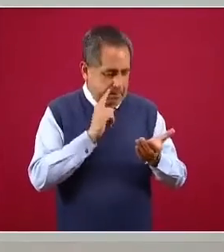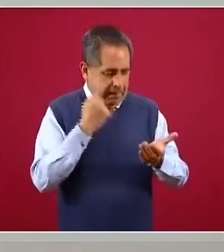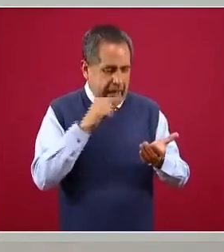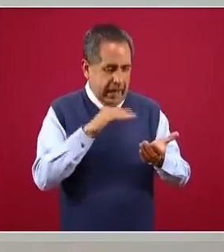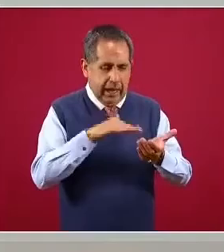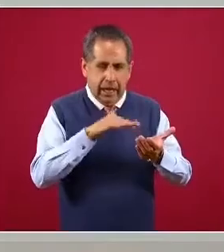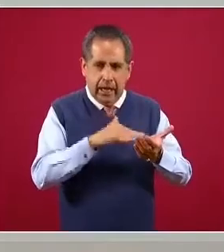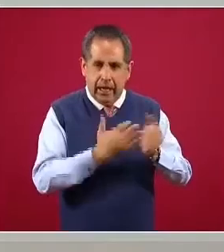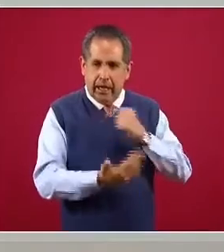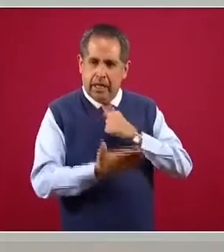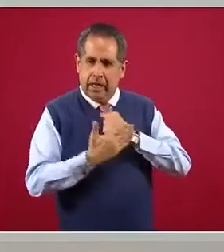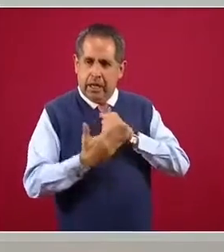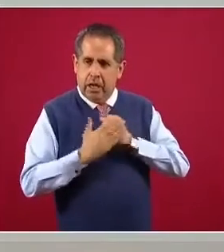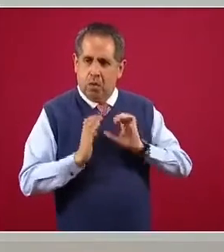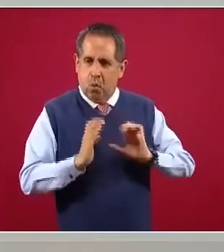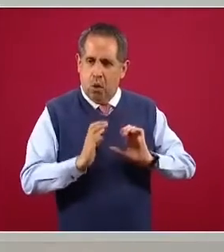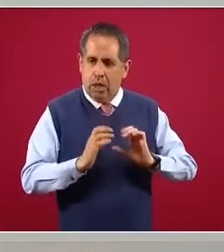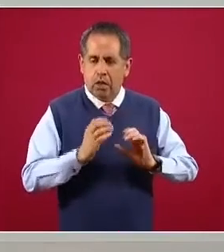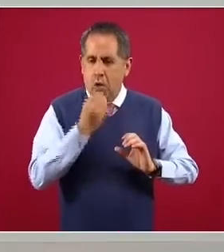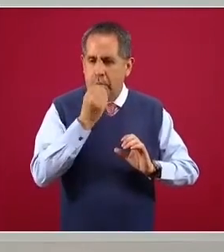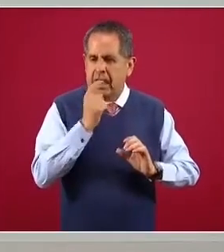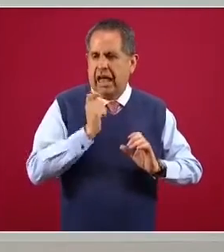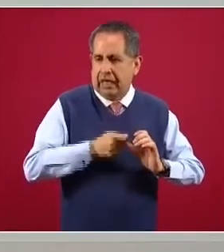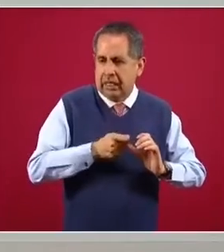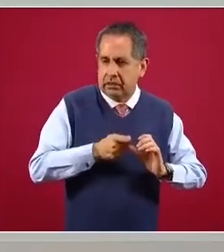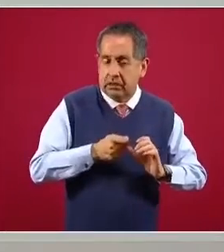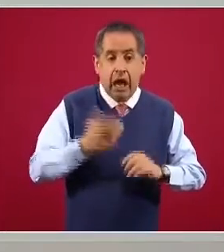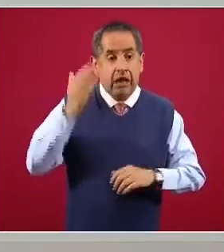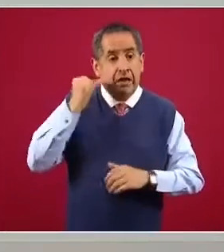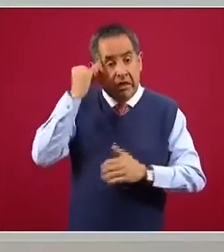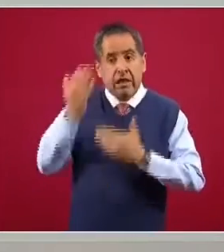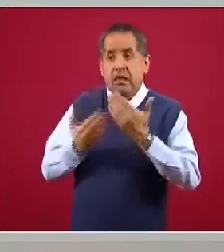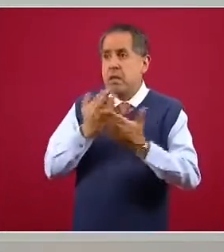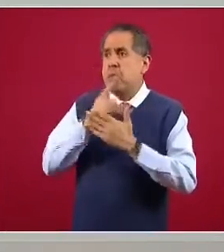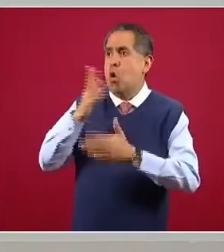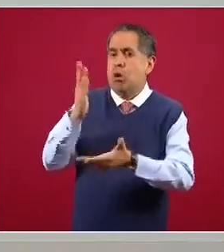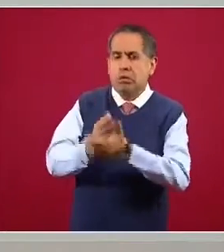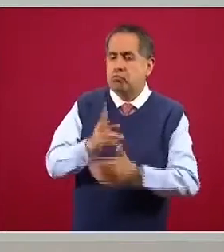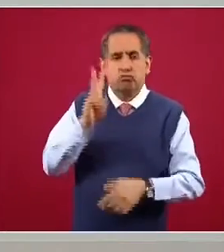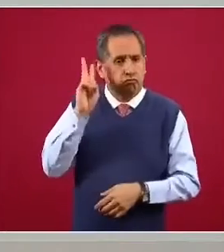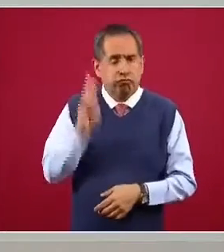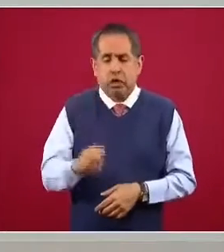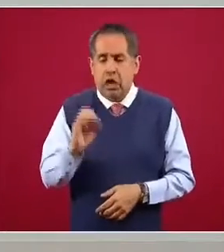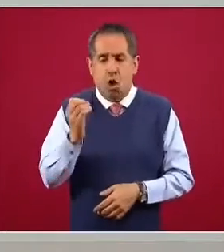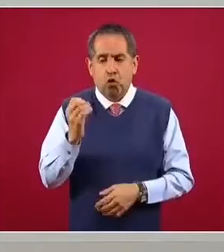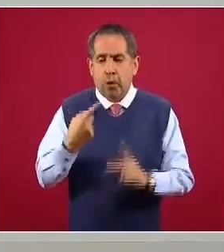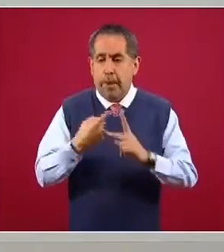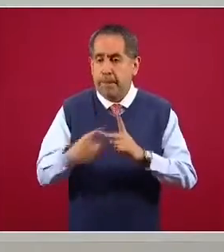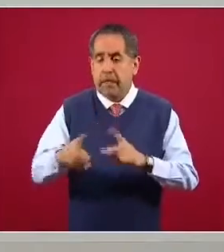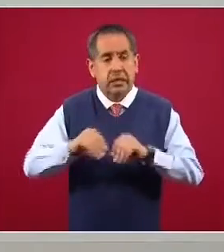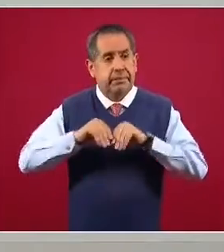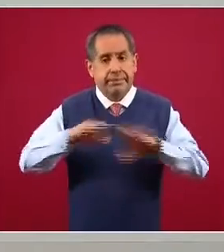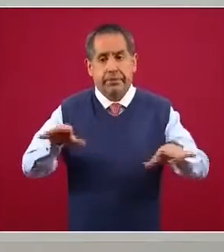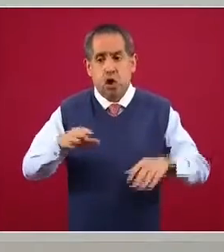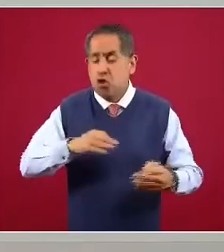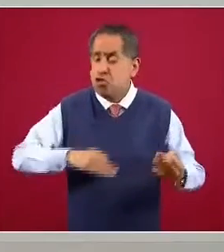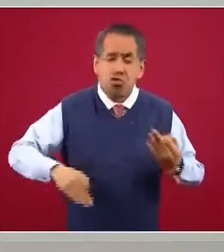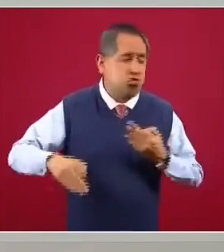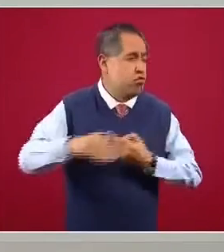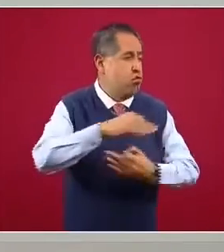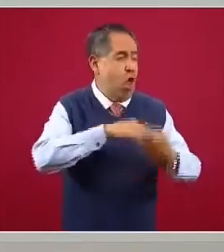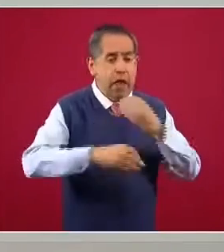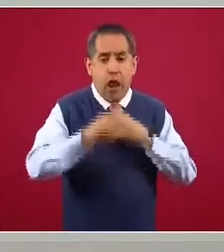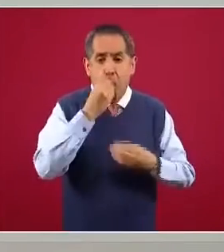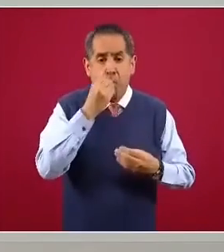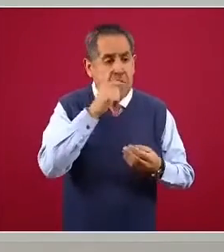estos etiquetados de advertencia que inician en octubre. En octubre ya todos los